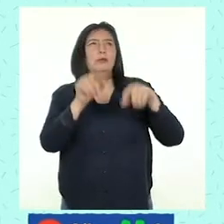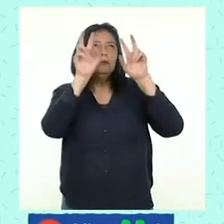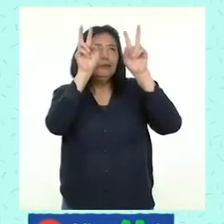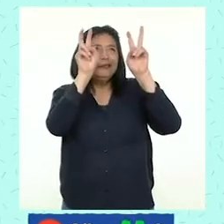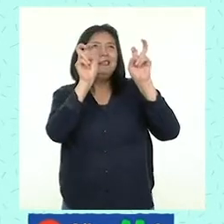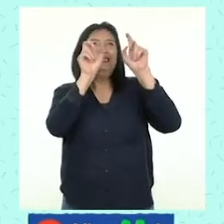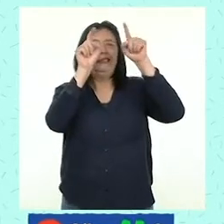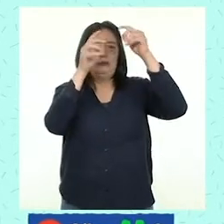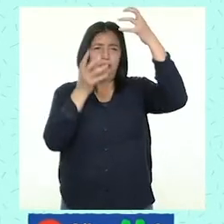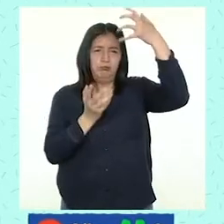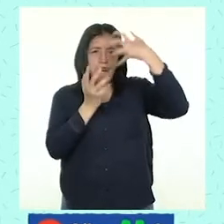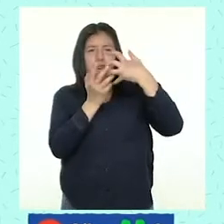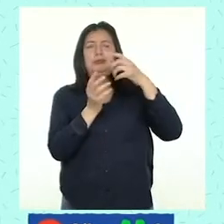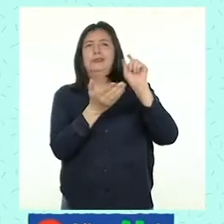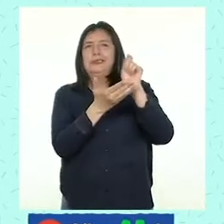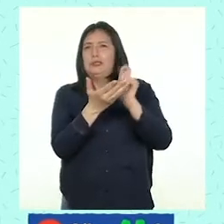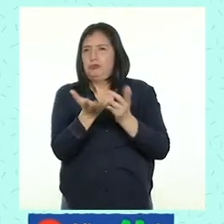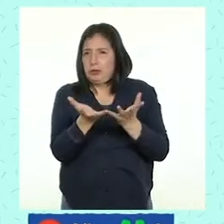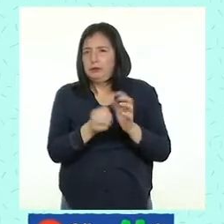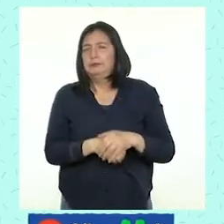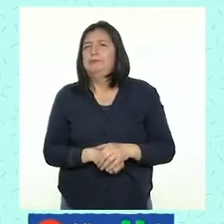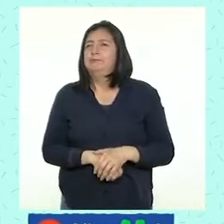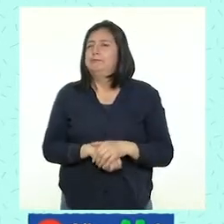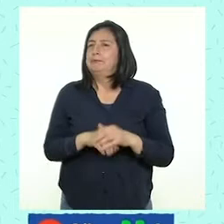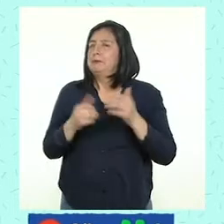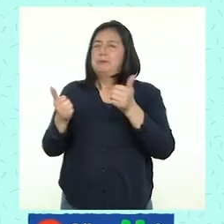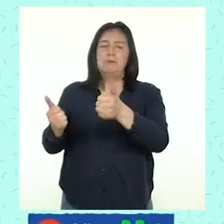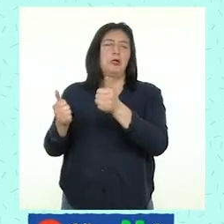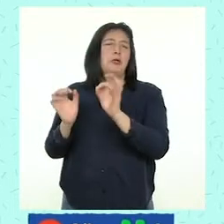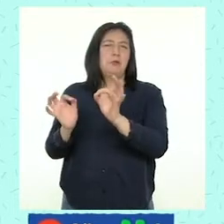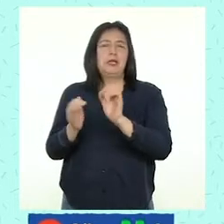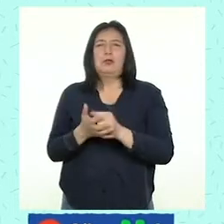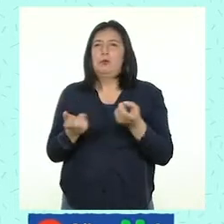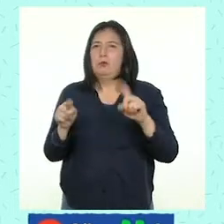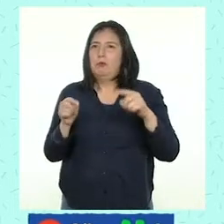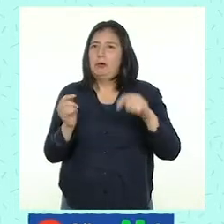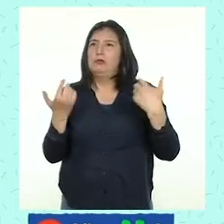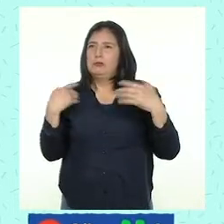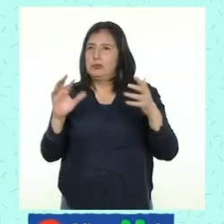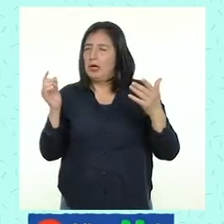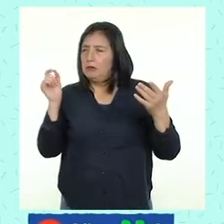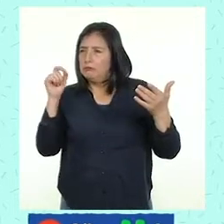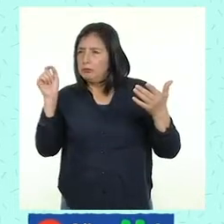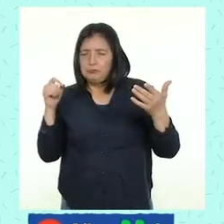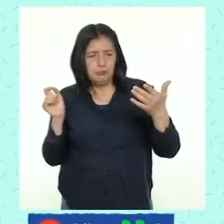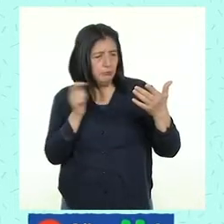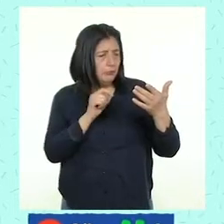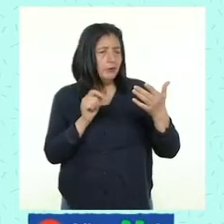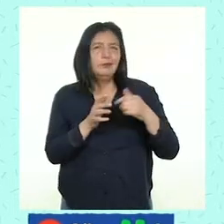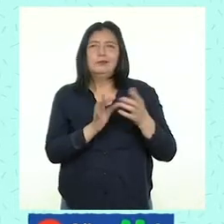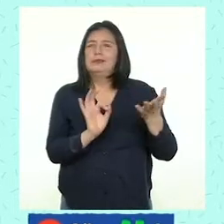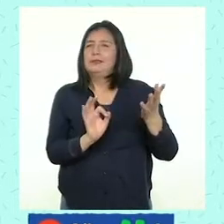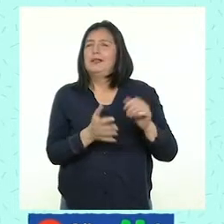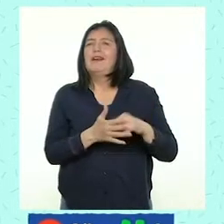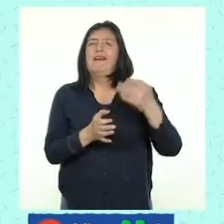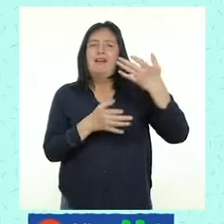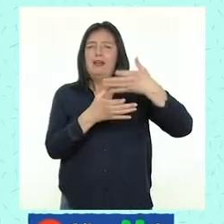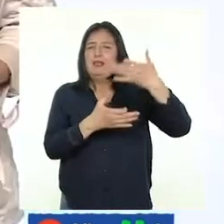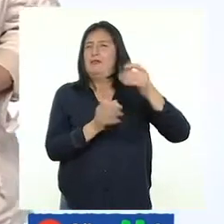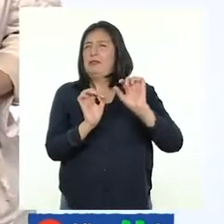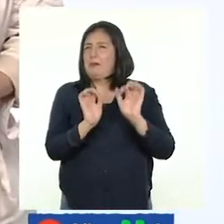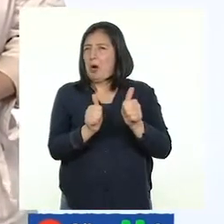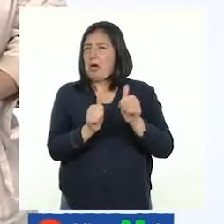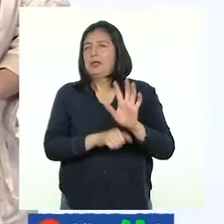que tenga que ver con su texto. ¡Genial! Al revisar el texto, elaborarán escritos y fichas